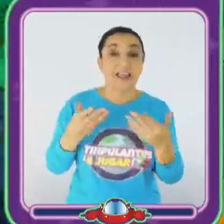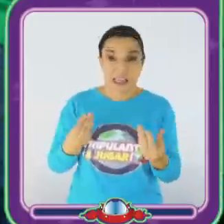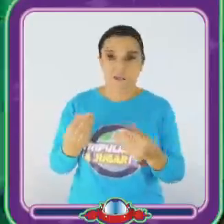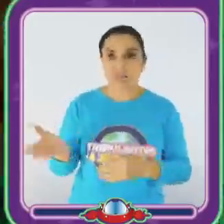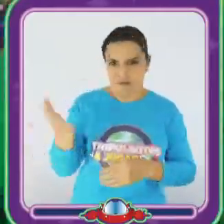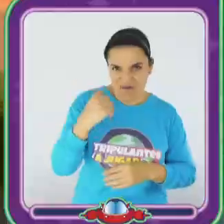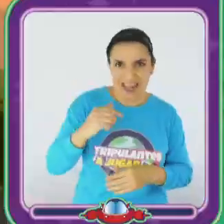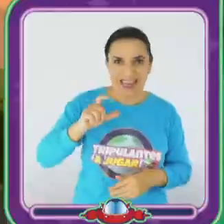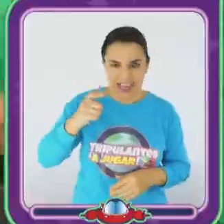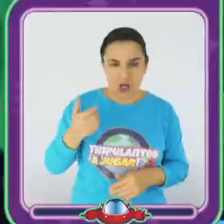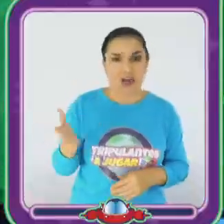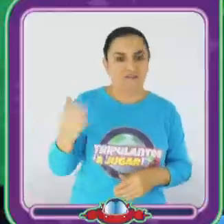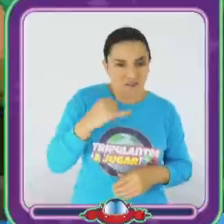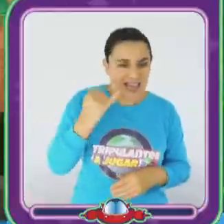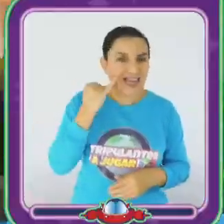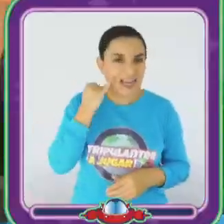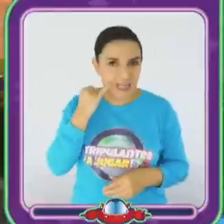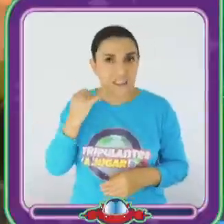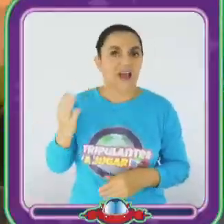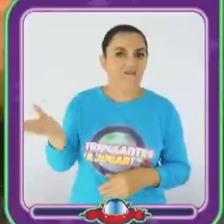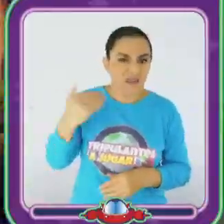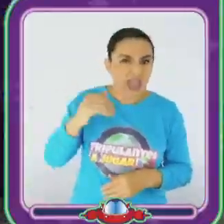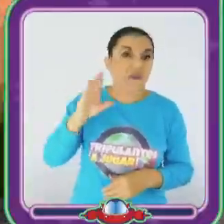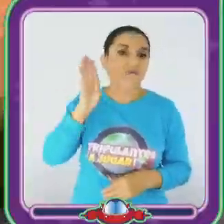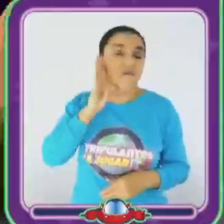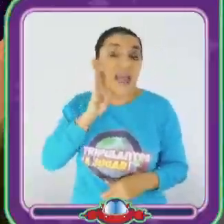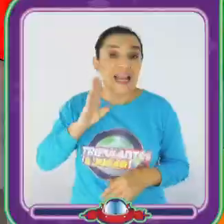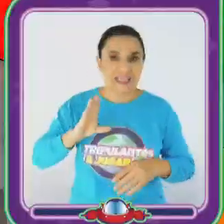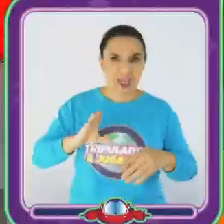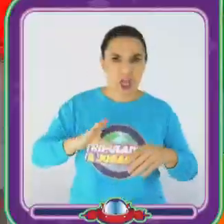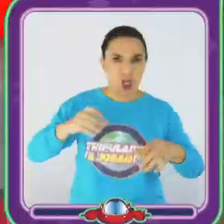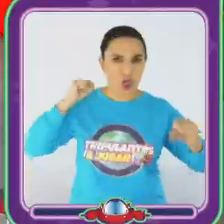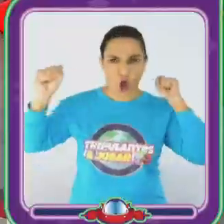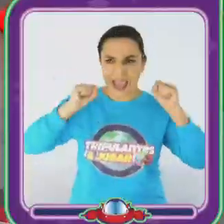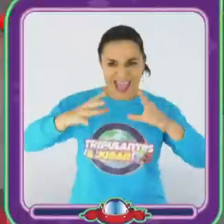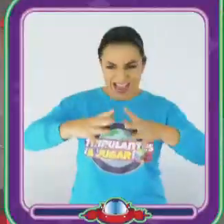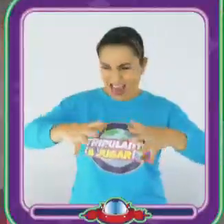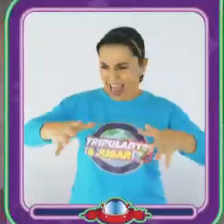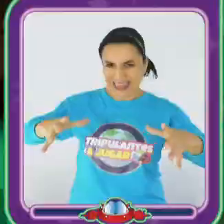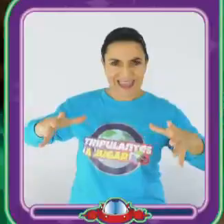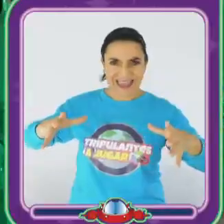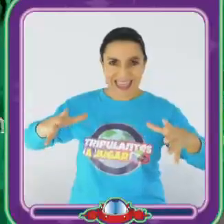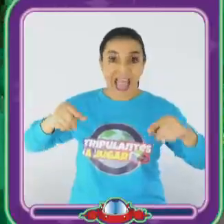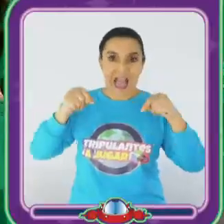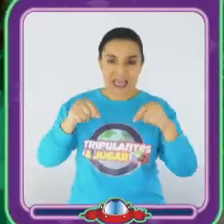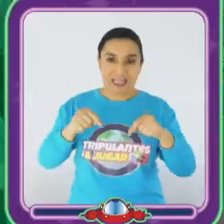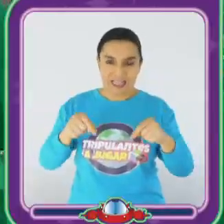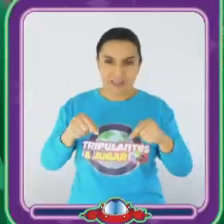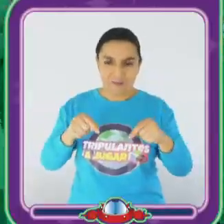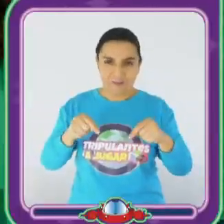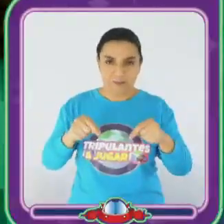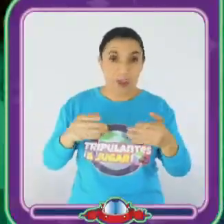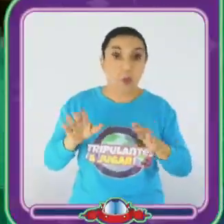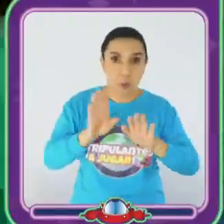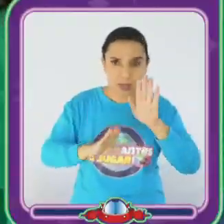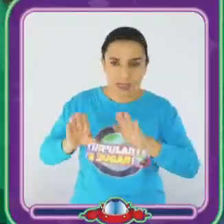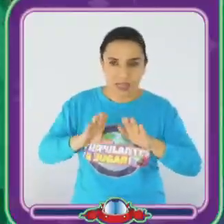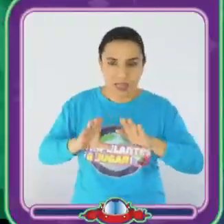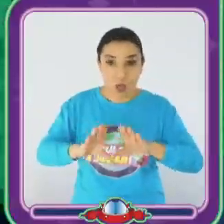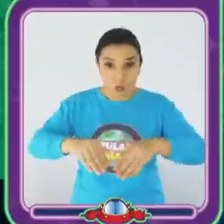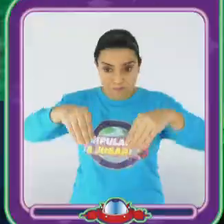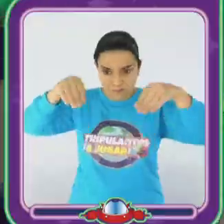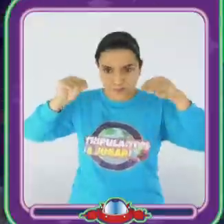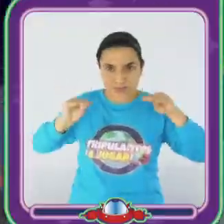Y hagamos algo, Gregorio. Ven para acá. Ignacio, acompáñame, ven. Esta es una toalla muy grande. Muy grande esta toalla. Aquí. Aquí vamos a hacer una toalla.